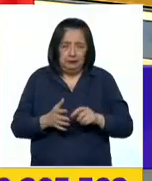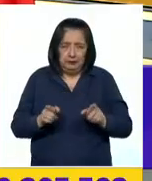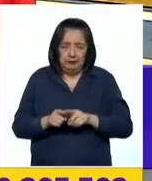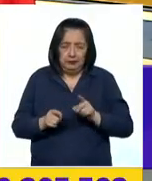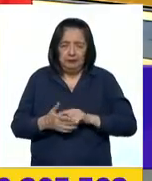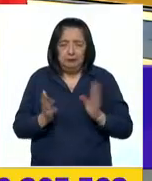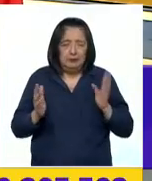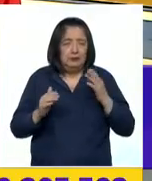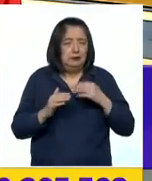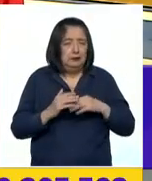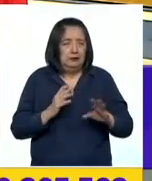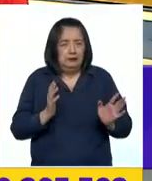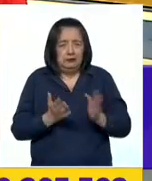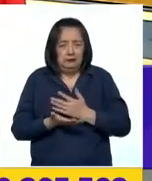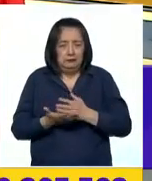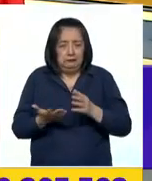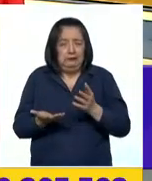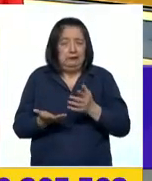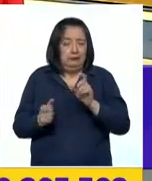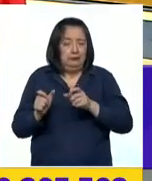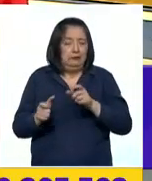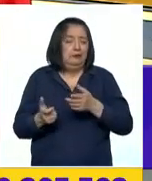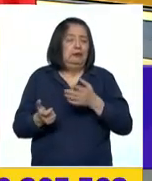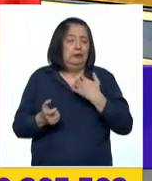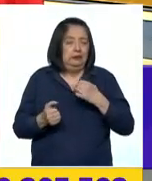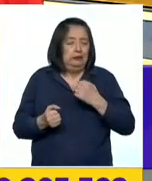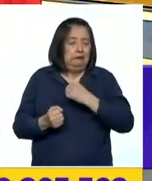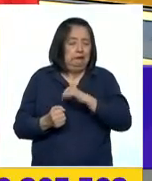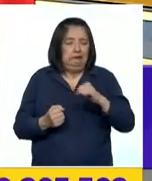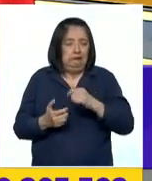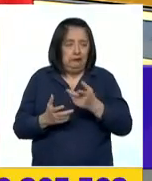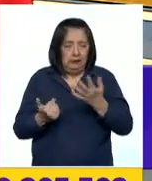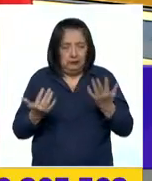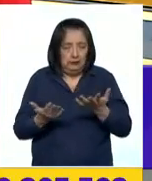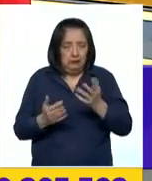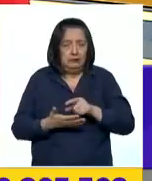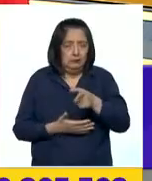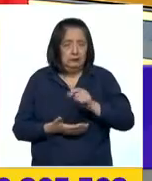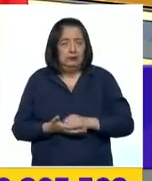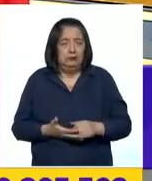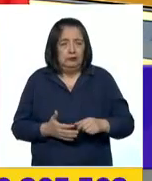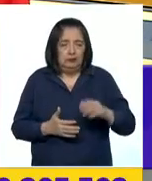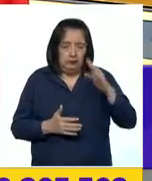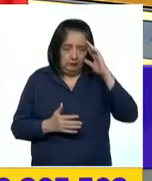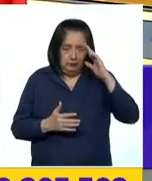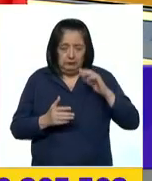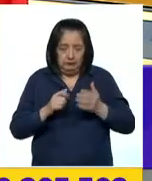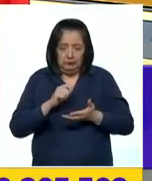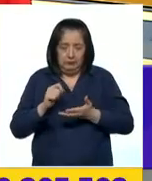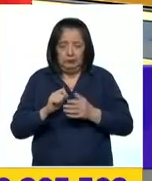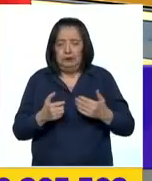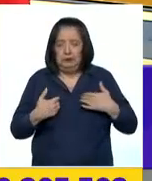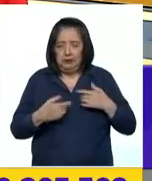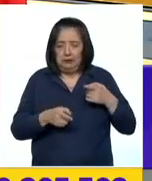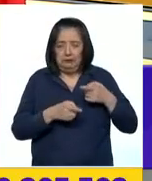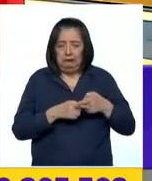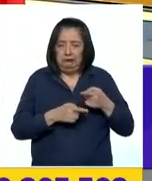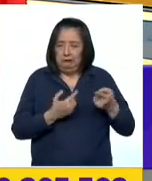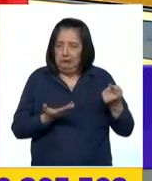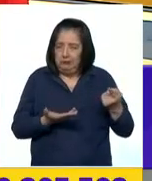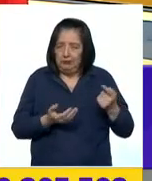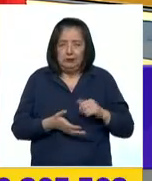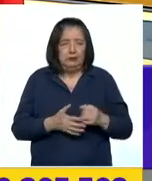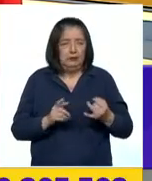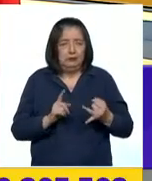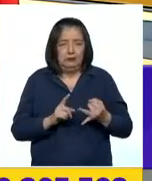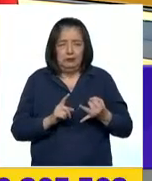se infiltran y que no dudan en cometer delitos, como lo ha sucedido con estos fiscalizadores, porque tener cuchillos, tener